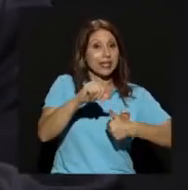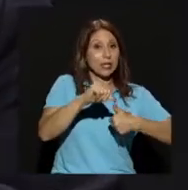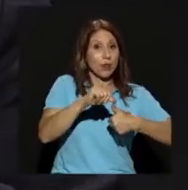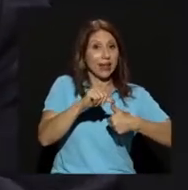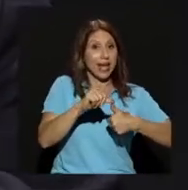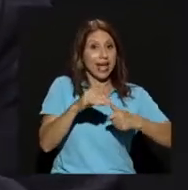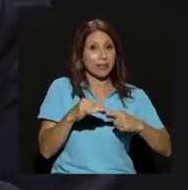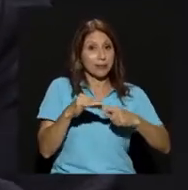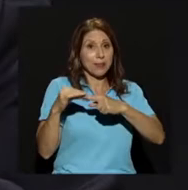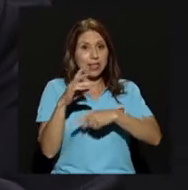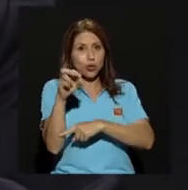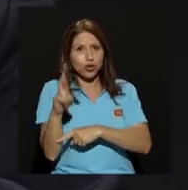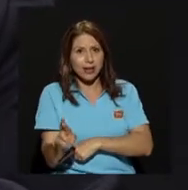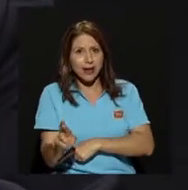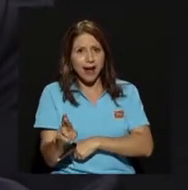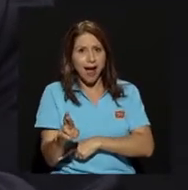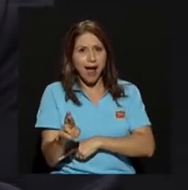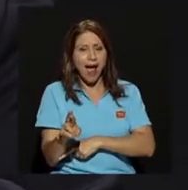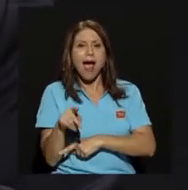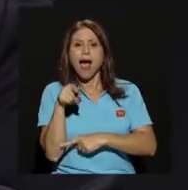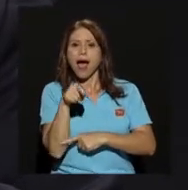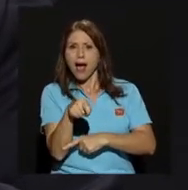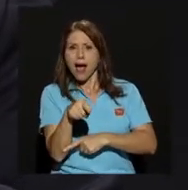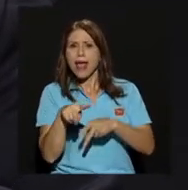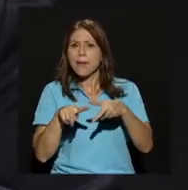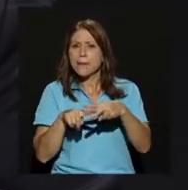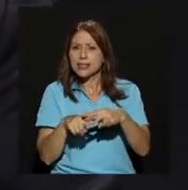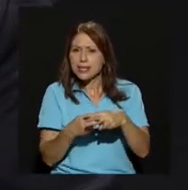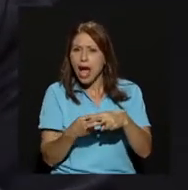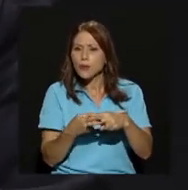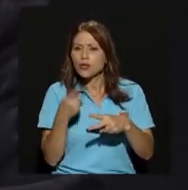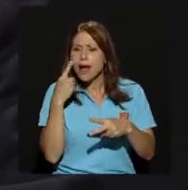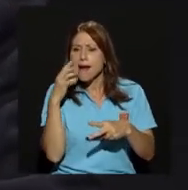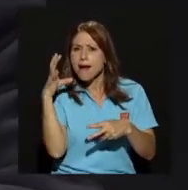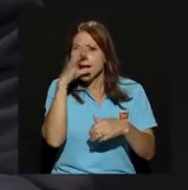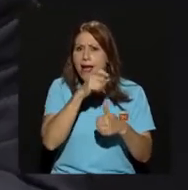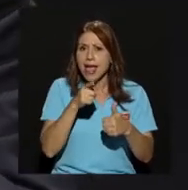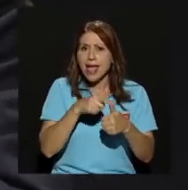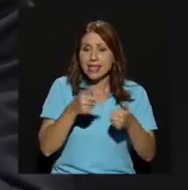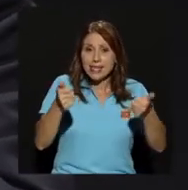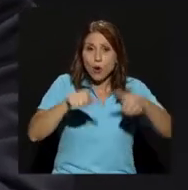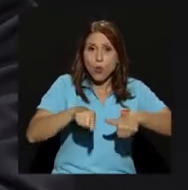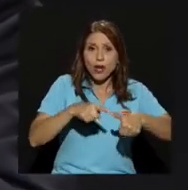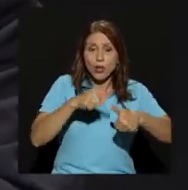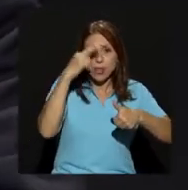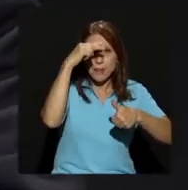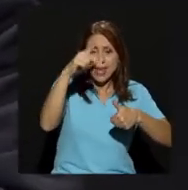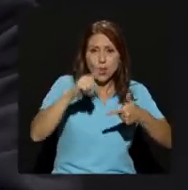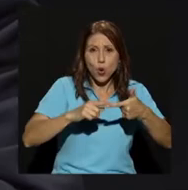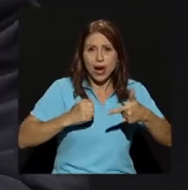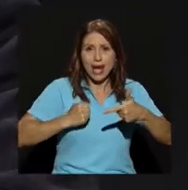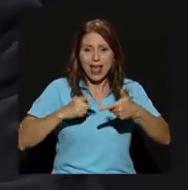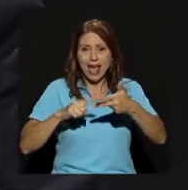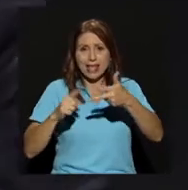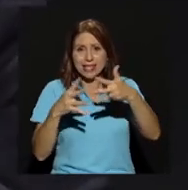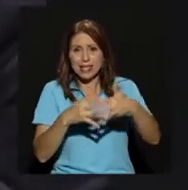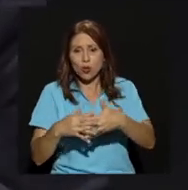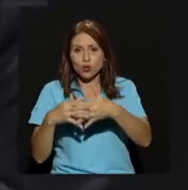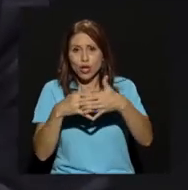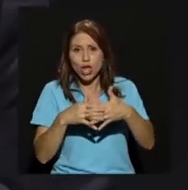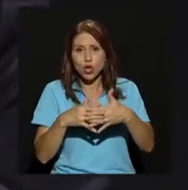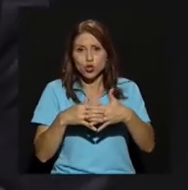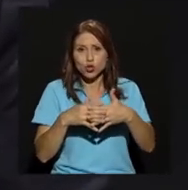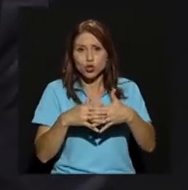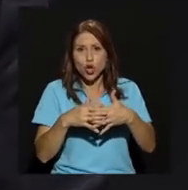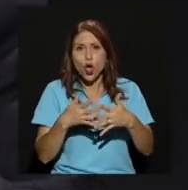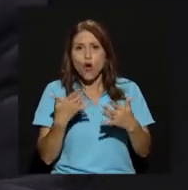empezamos a temer que ese acuerdo entre méxico canadá y eeuu fuera a desviar a